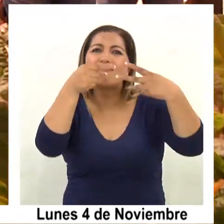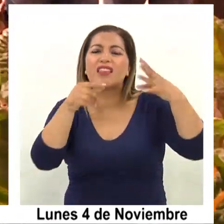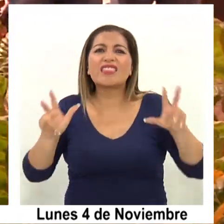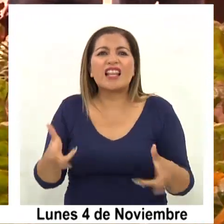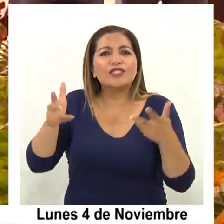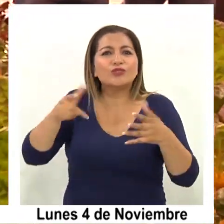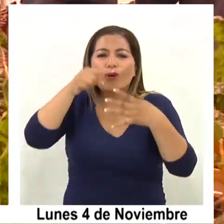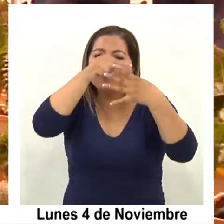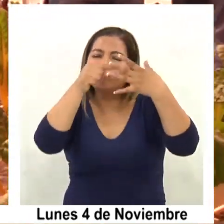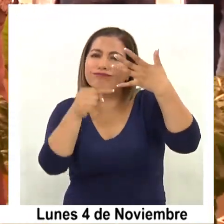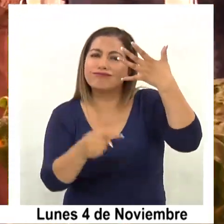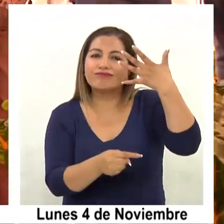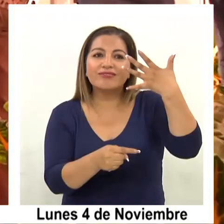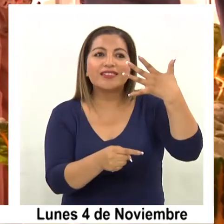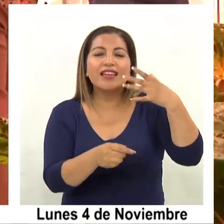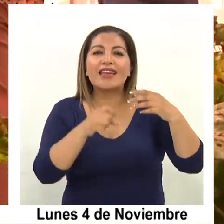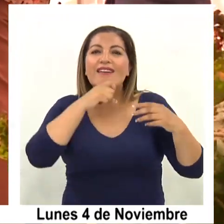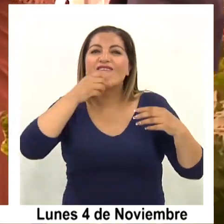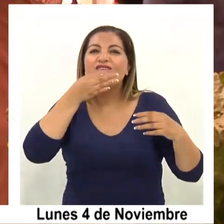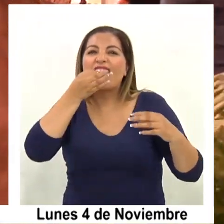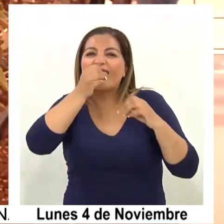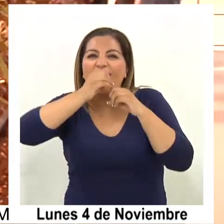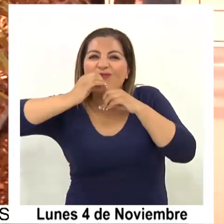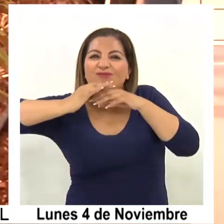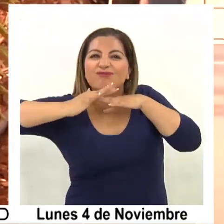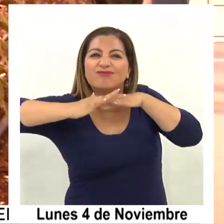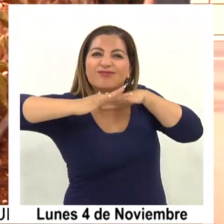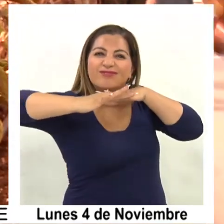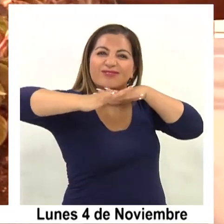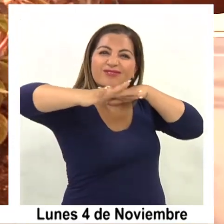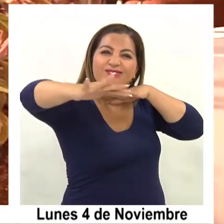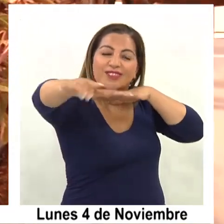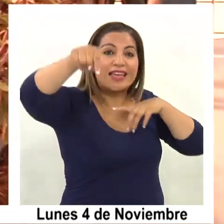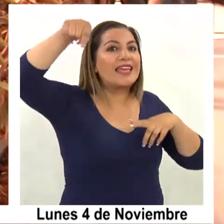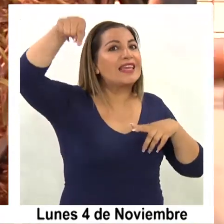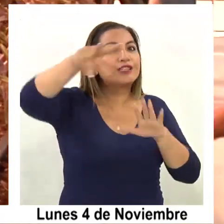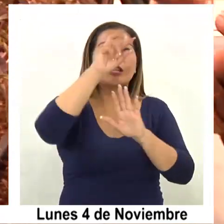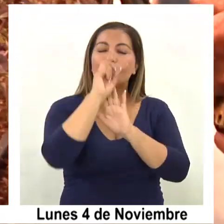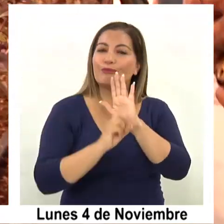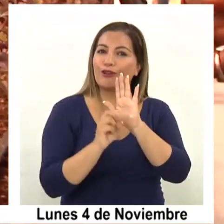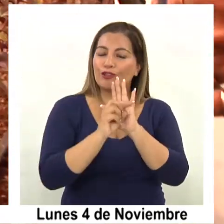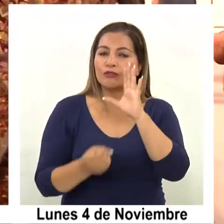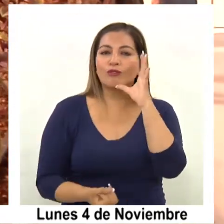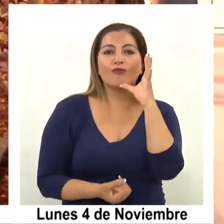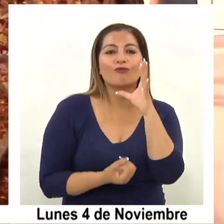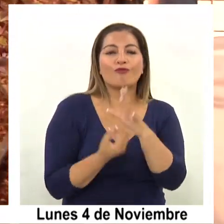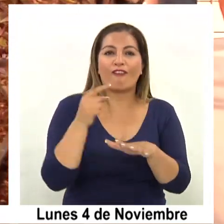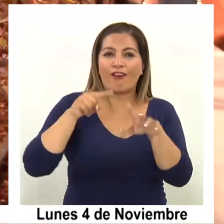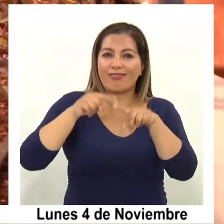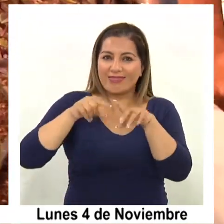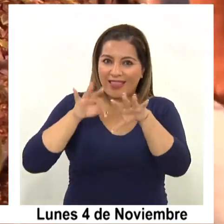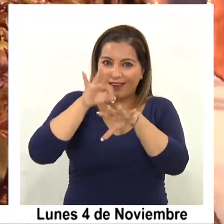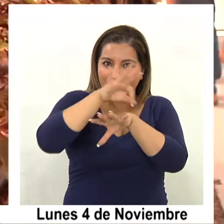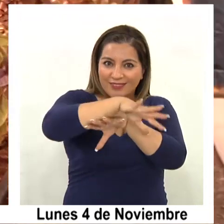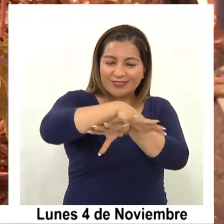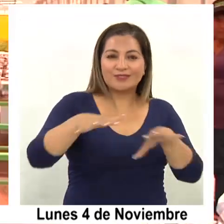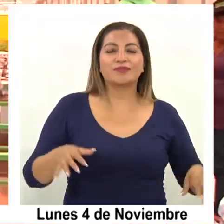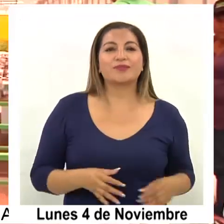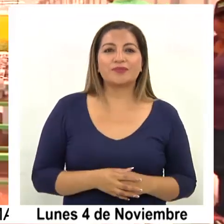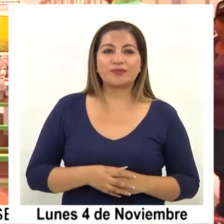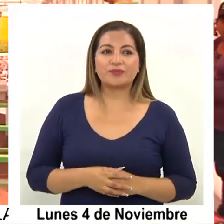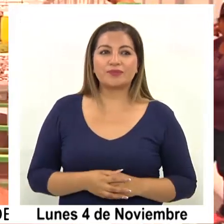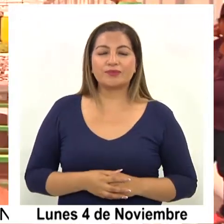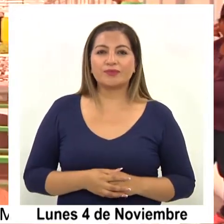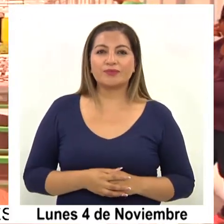de lechugas, reverdecen la pampa del Tamarugal gracias a este proyecto de innovación agrícola. Principalmente